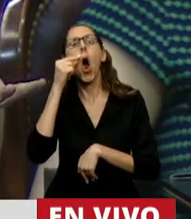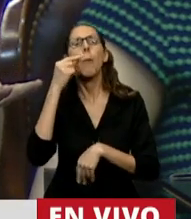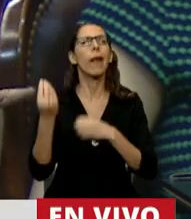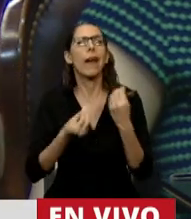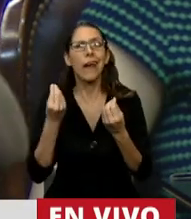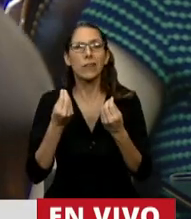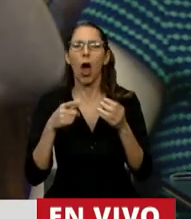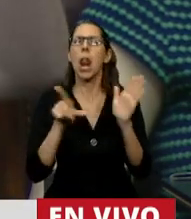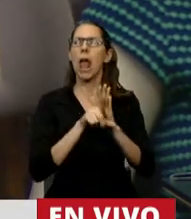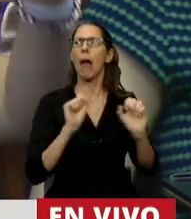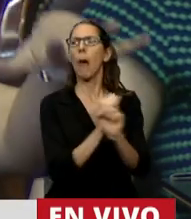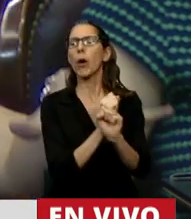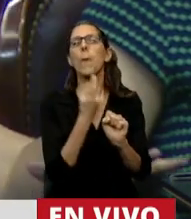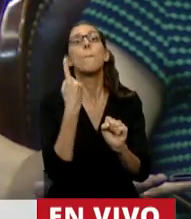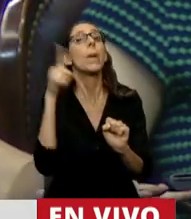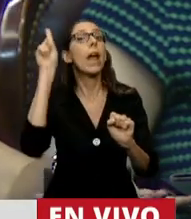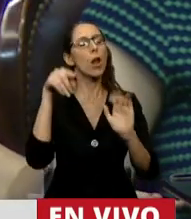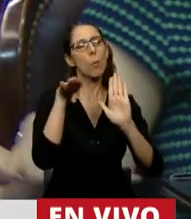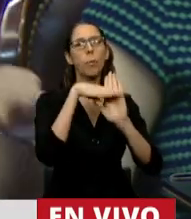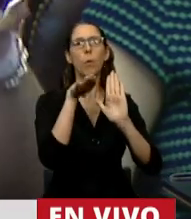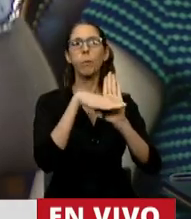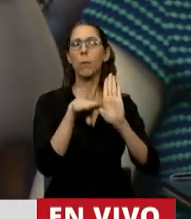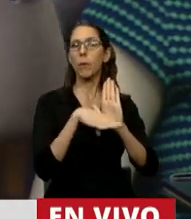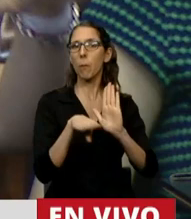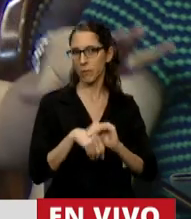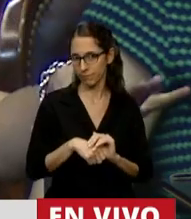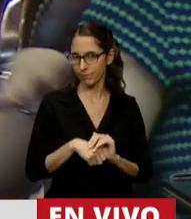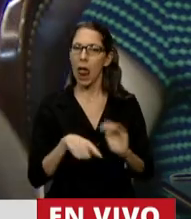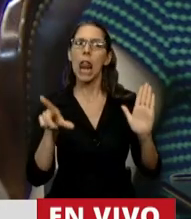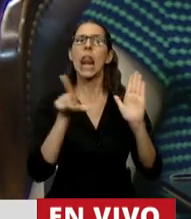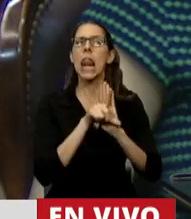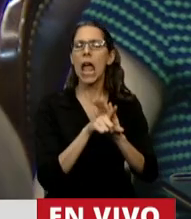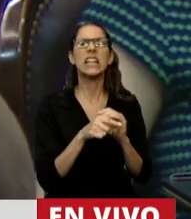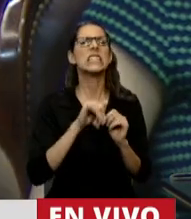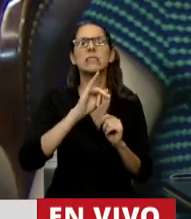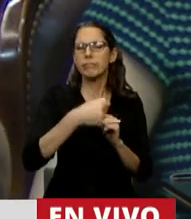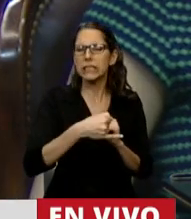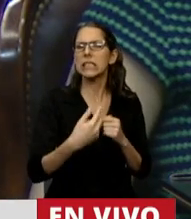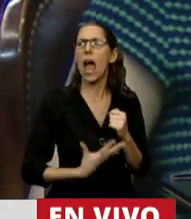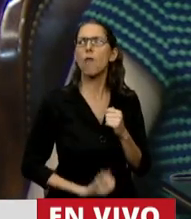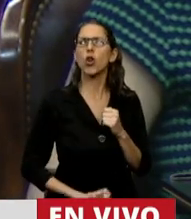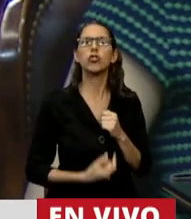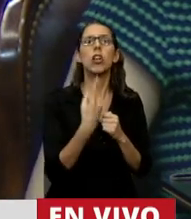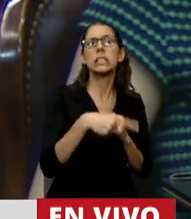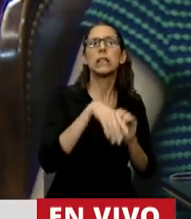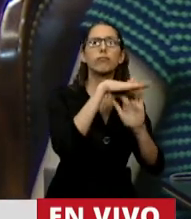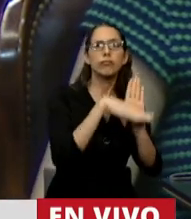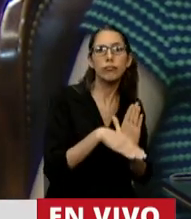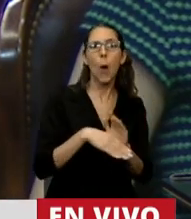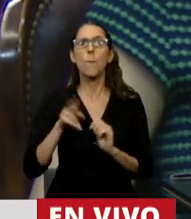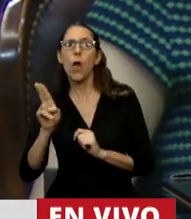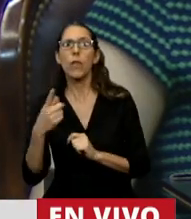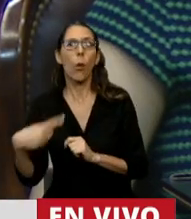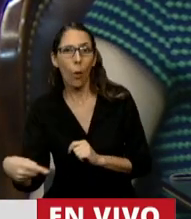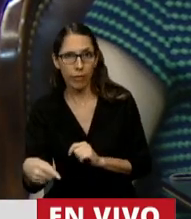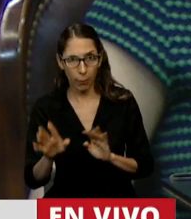causales, con un aborto permitido, el no punible, y el aborto prohibido. Digo, pero el embrión